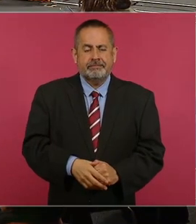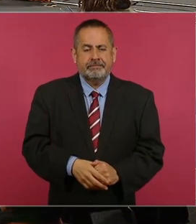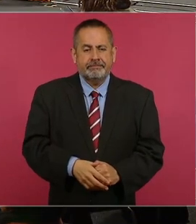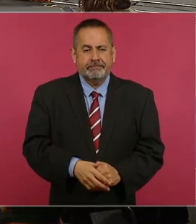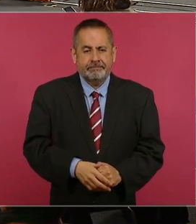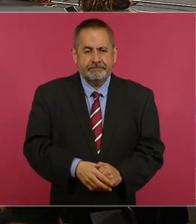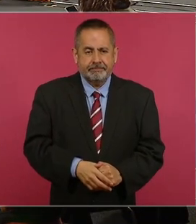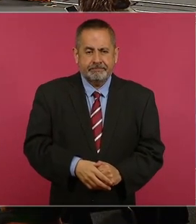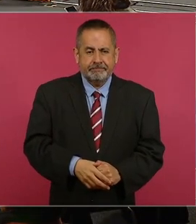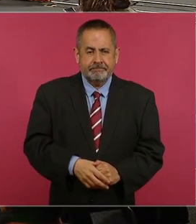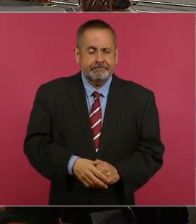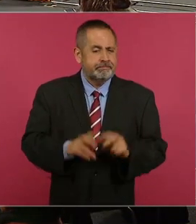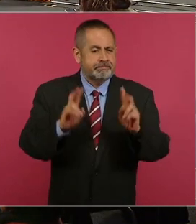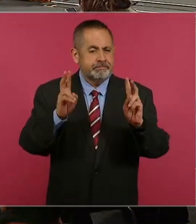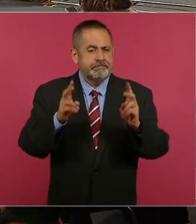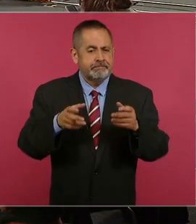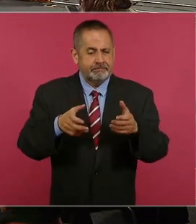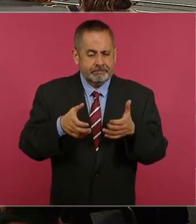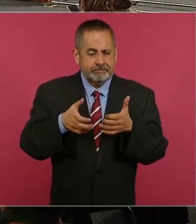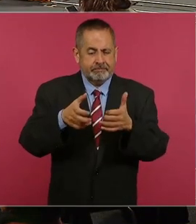en la mitad del camino.